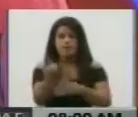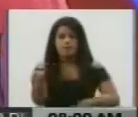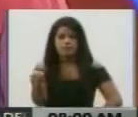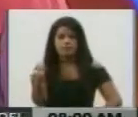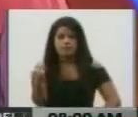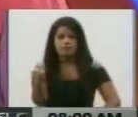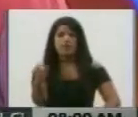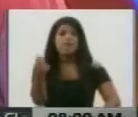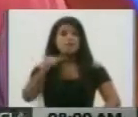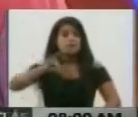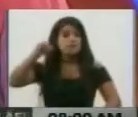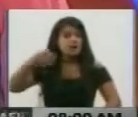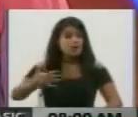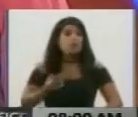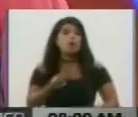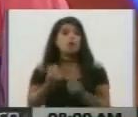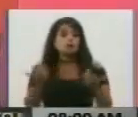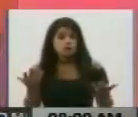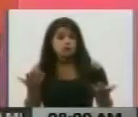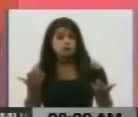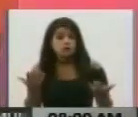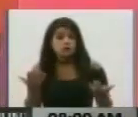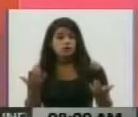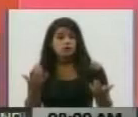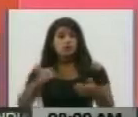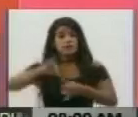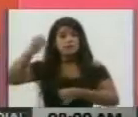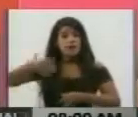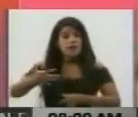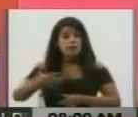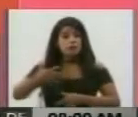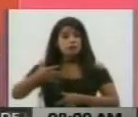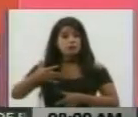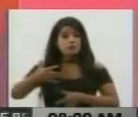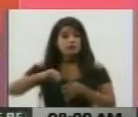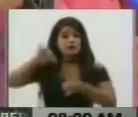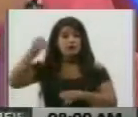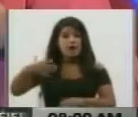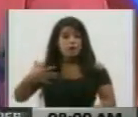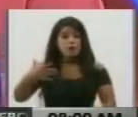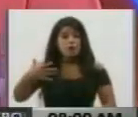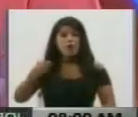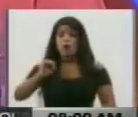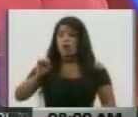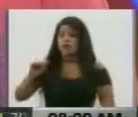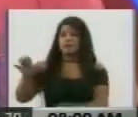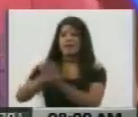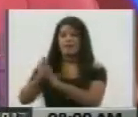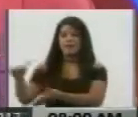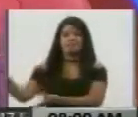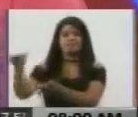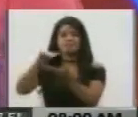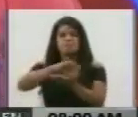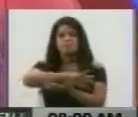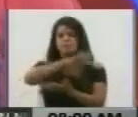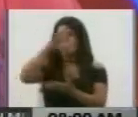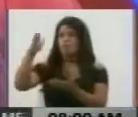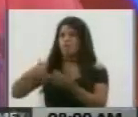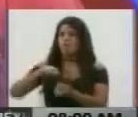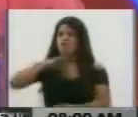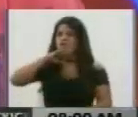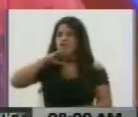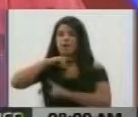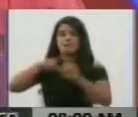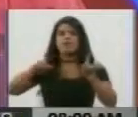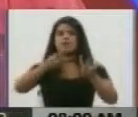cuánto? Exacto, ¿cuáles son las consecuencias? ¿A cuánto te va a aparecer? Y además, si va a aparecer a costa de que las viviendas de la Gran Misión Vivienda de